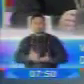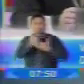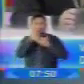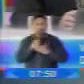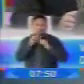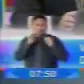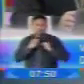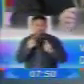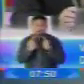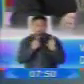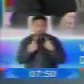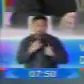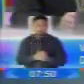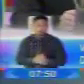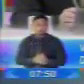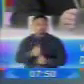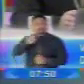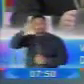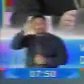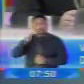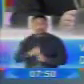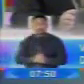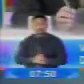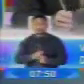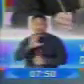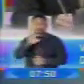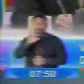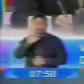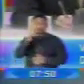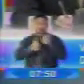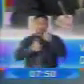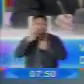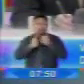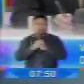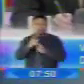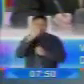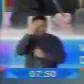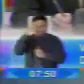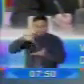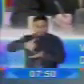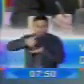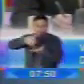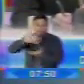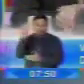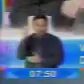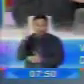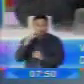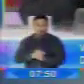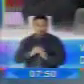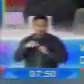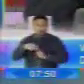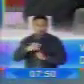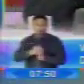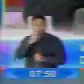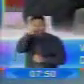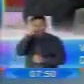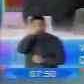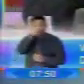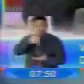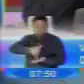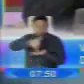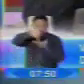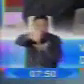puente fundamental. Así que tuvimos ayer a los 9 candidatos. Tú sabes que el premio Eugenio Espejo se entrega este día domingo, es un